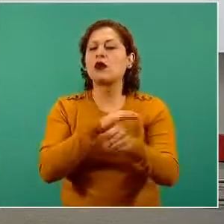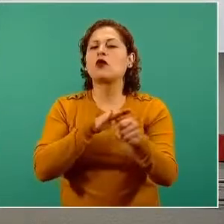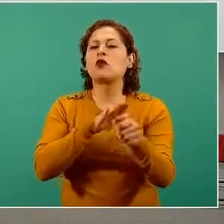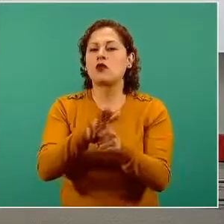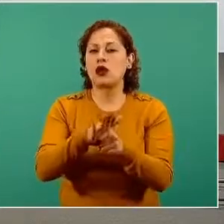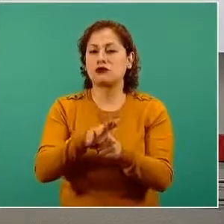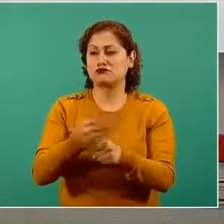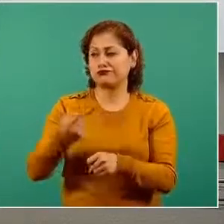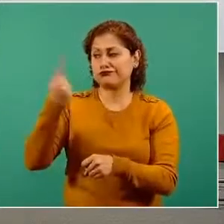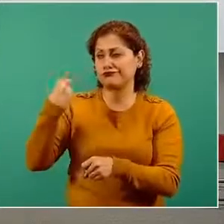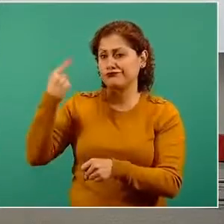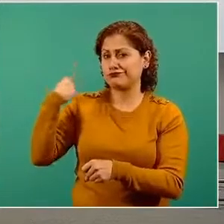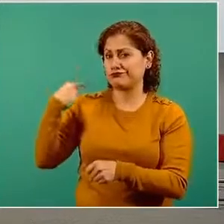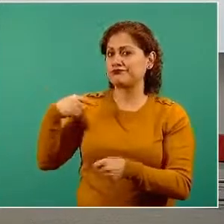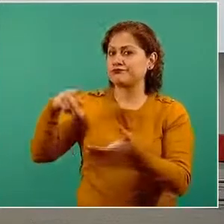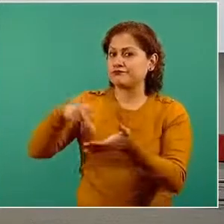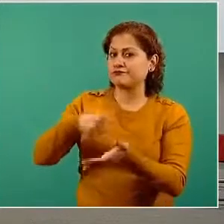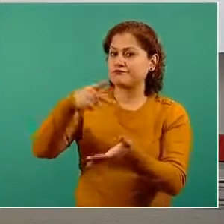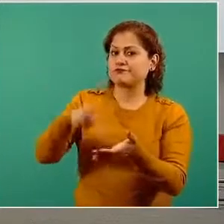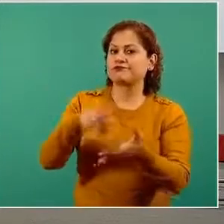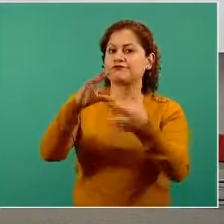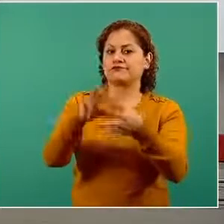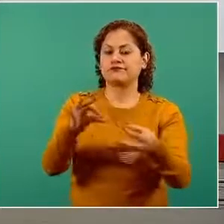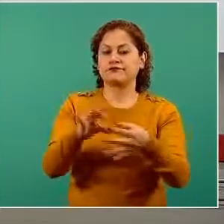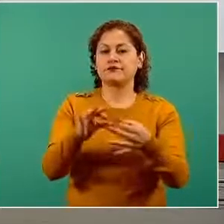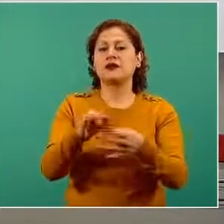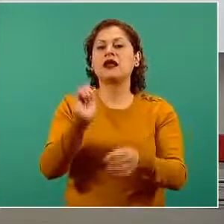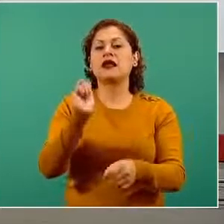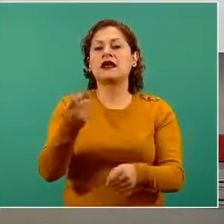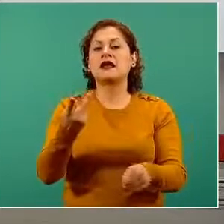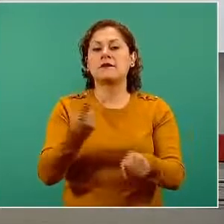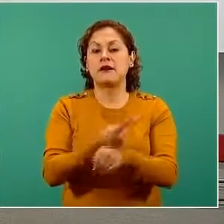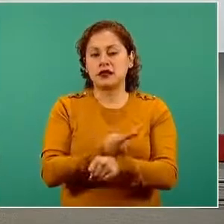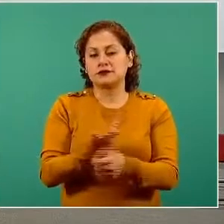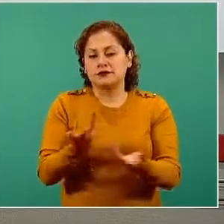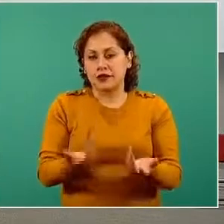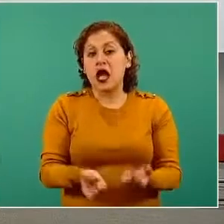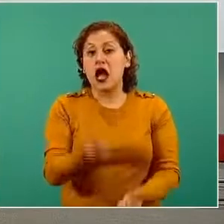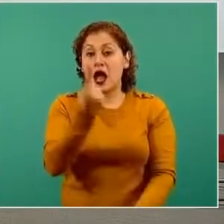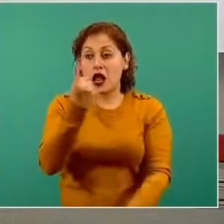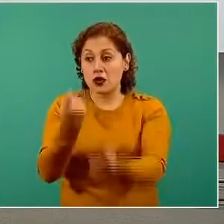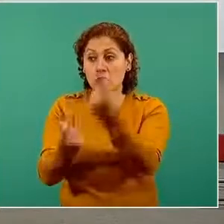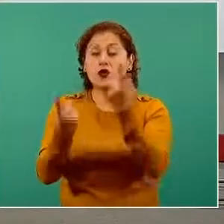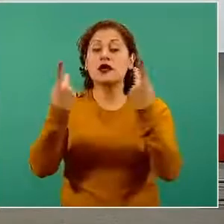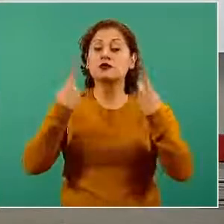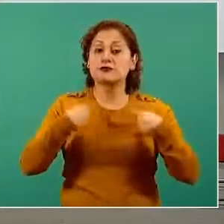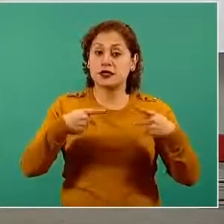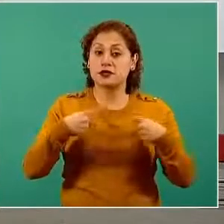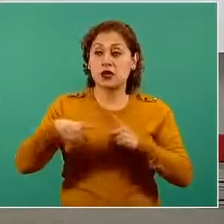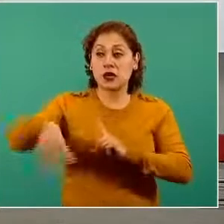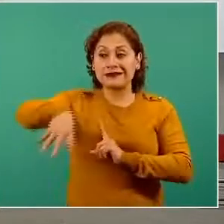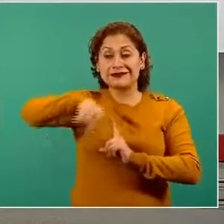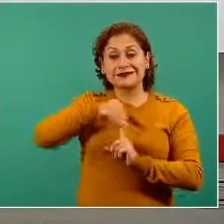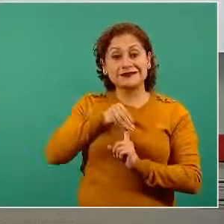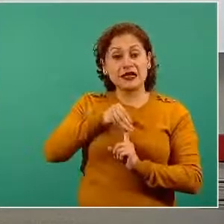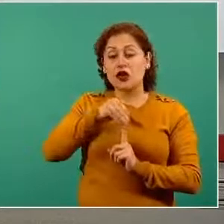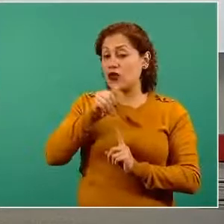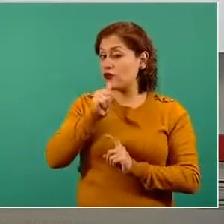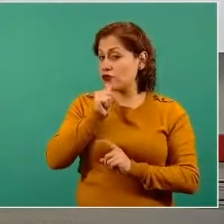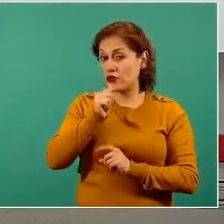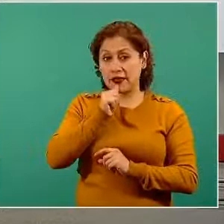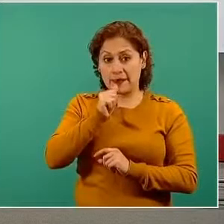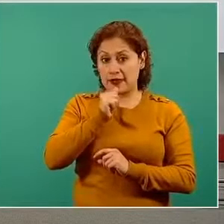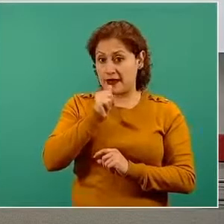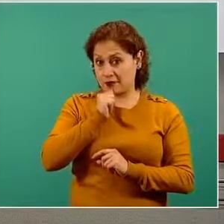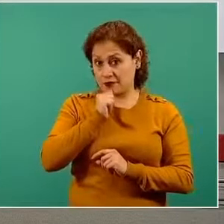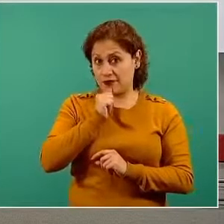todavía existan personas que no han enfermado, es decir, personas susceptibles de contagiarse y desarrollar